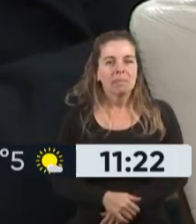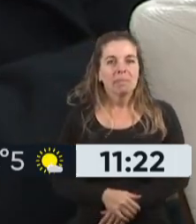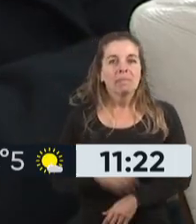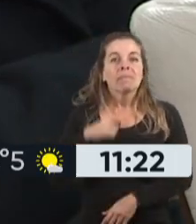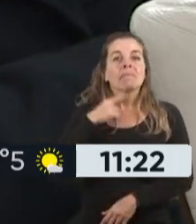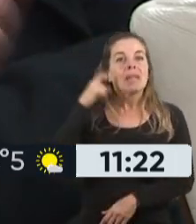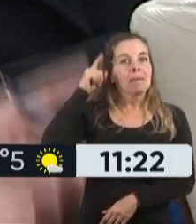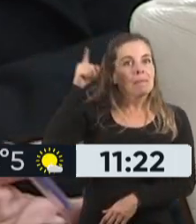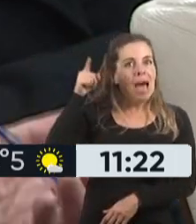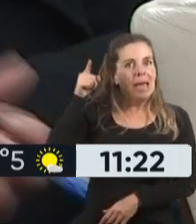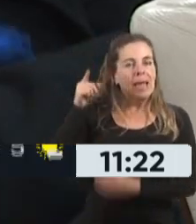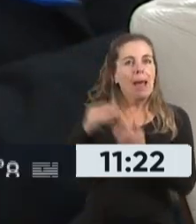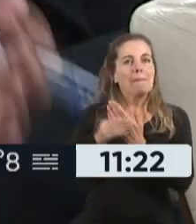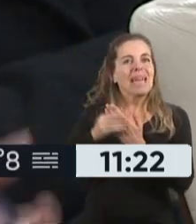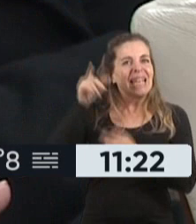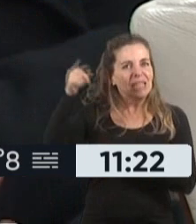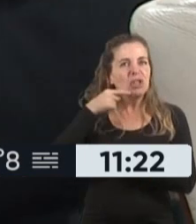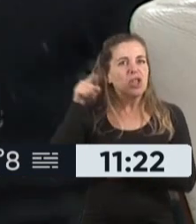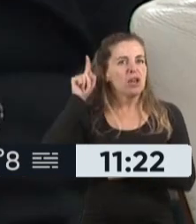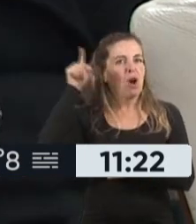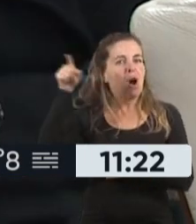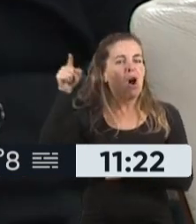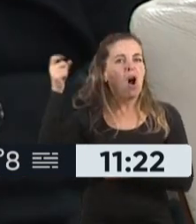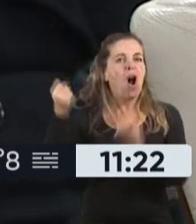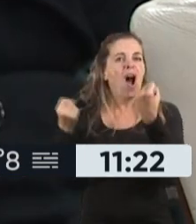señalaba que ese vehículo no era